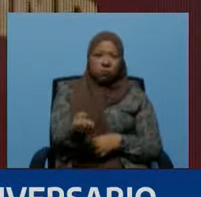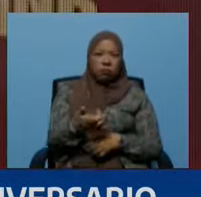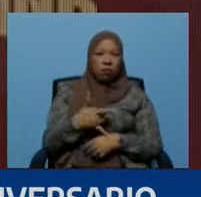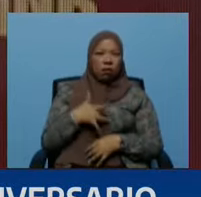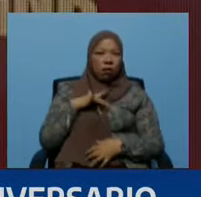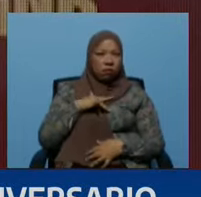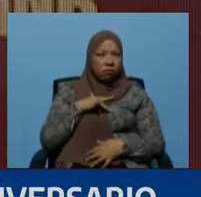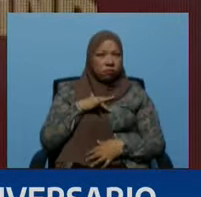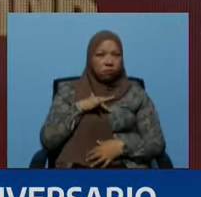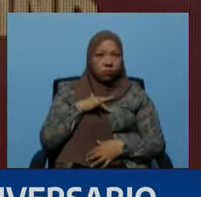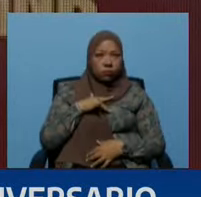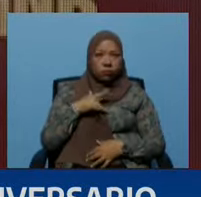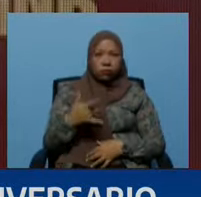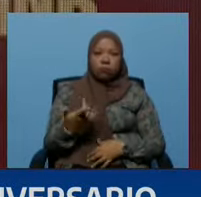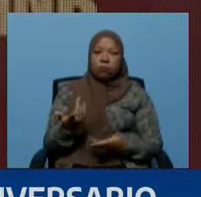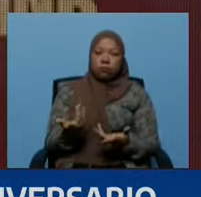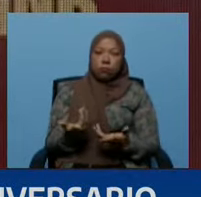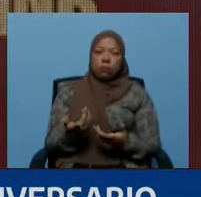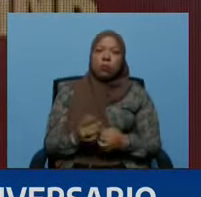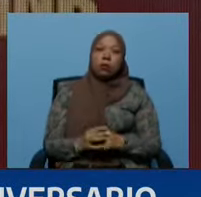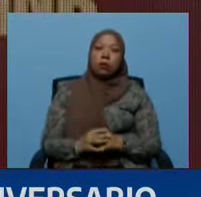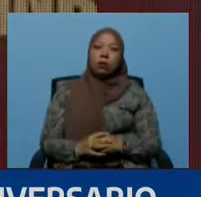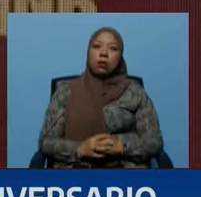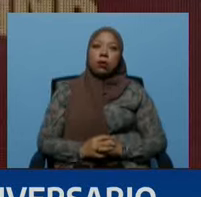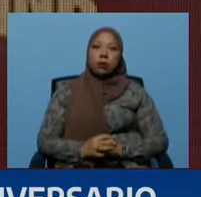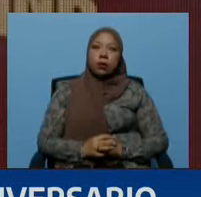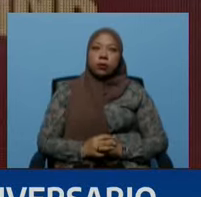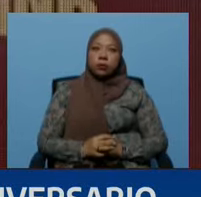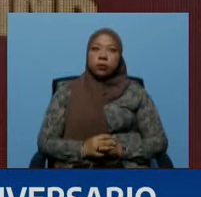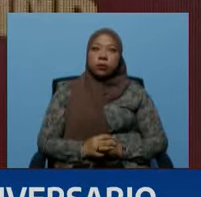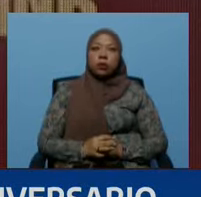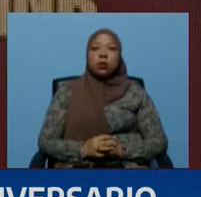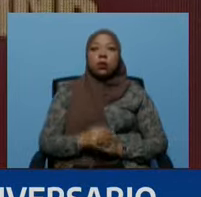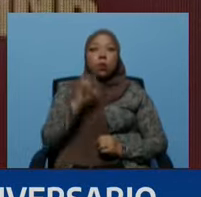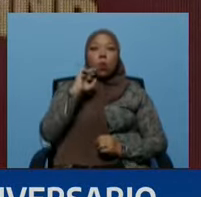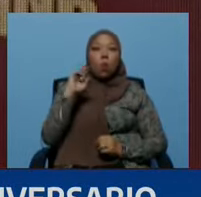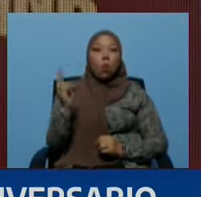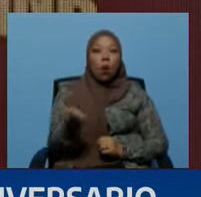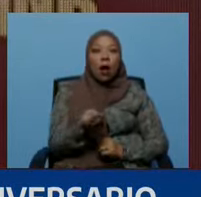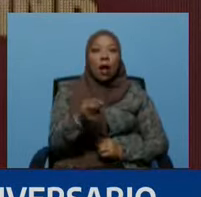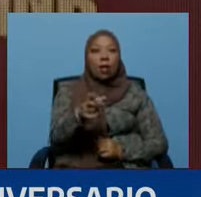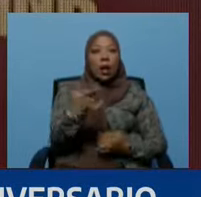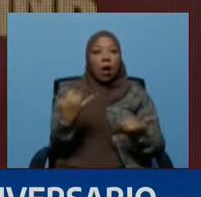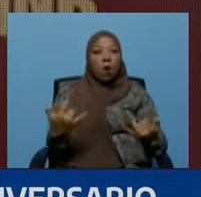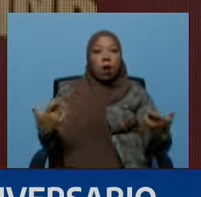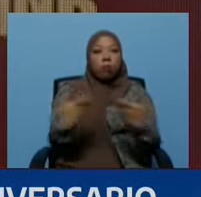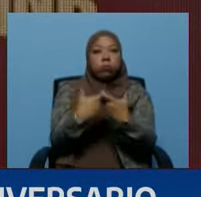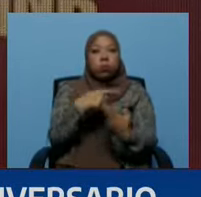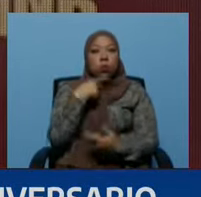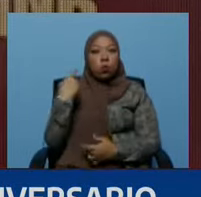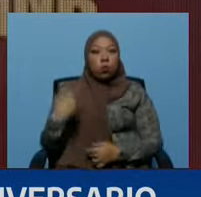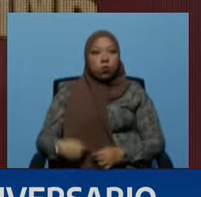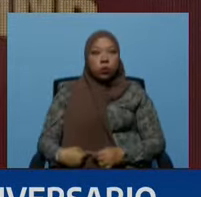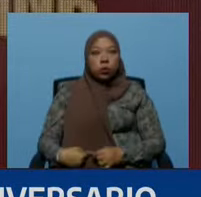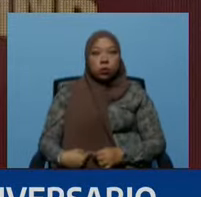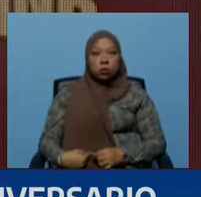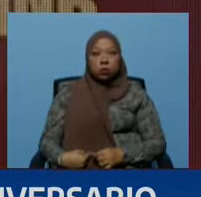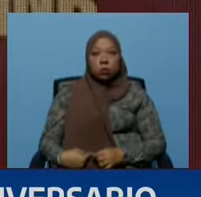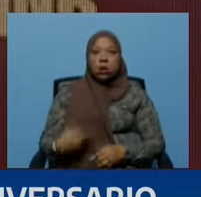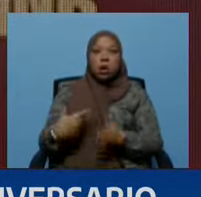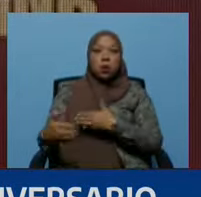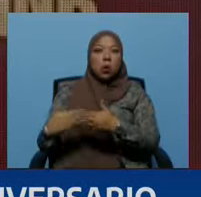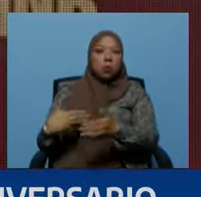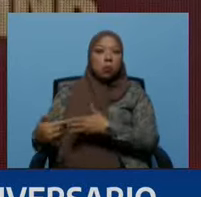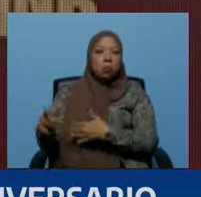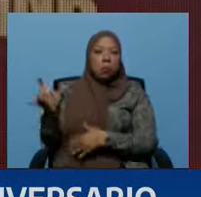Es una vergüenza que llevó a Ucrania una guerra y ahora se lava las manos, que calla